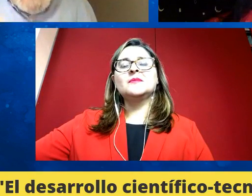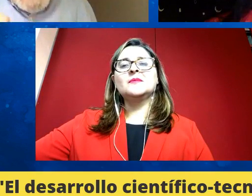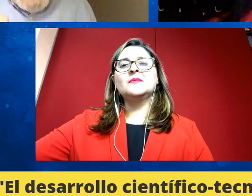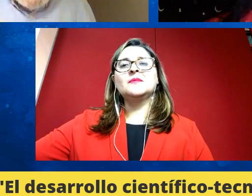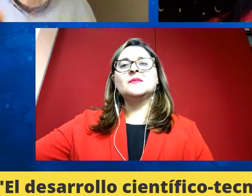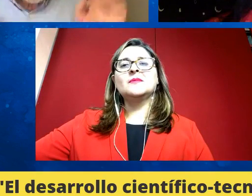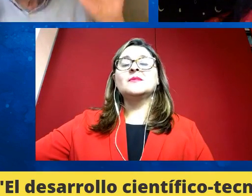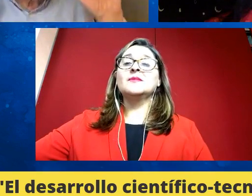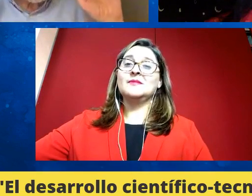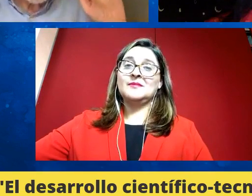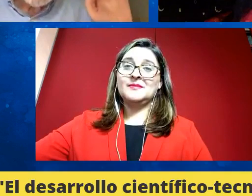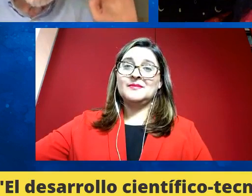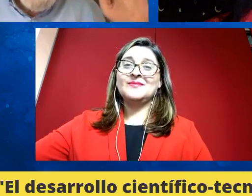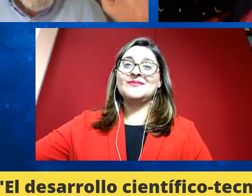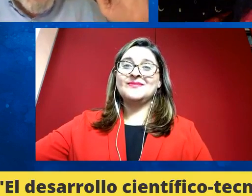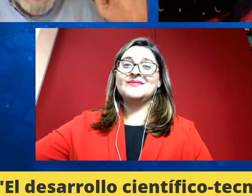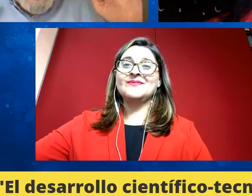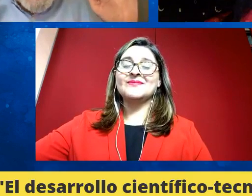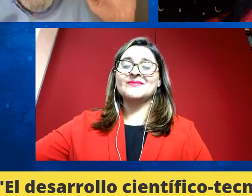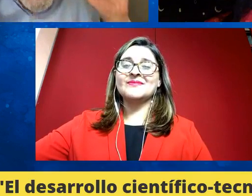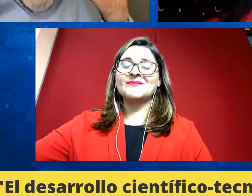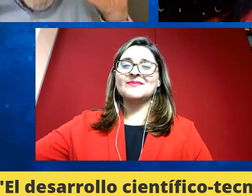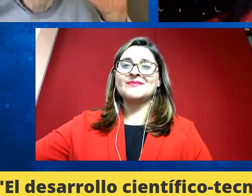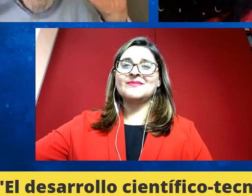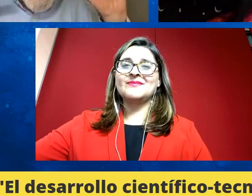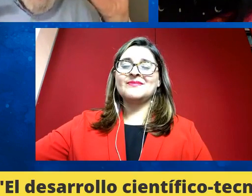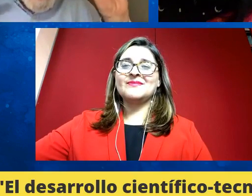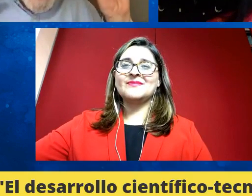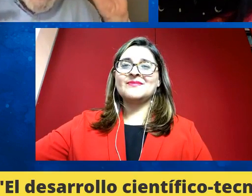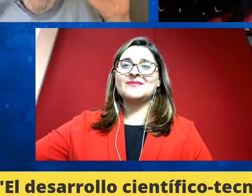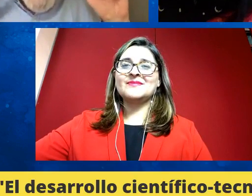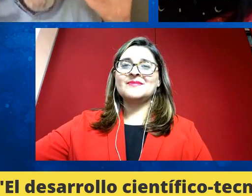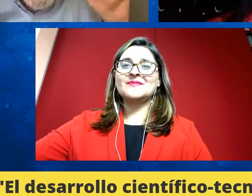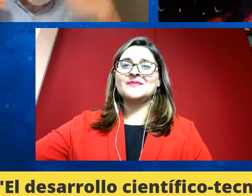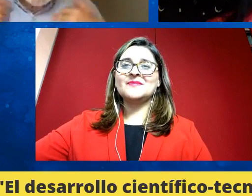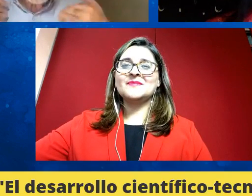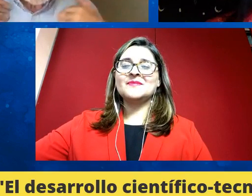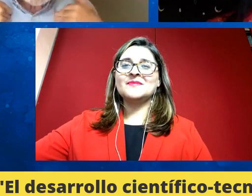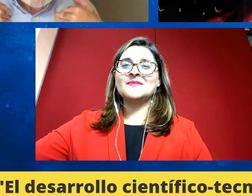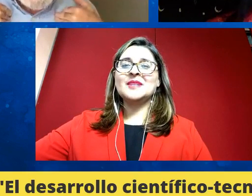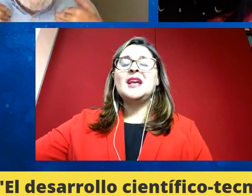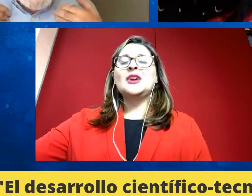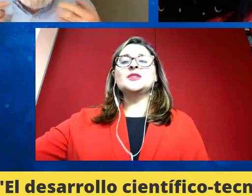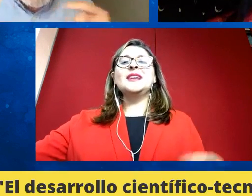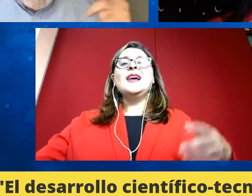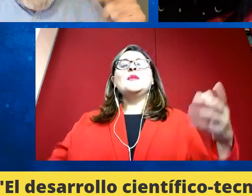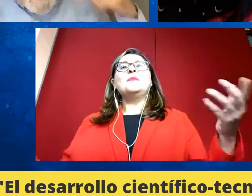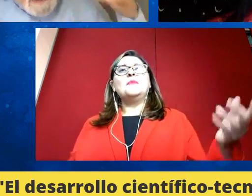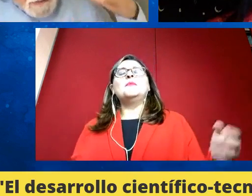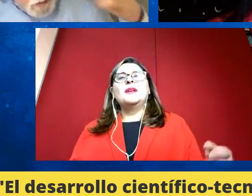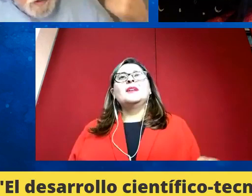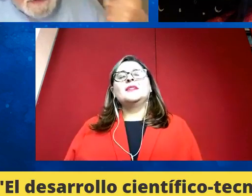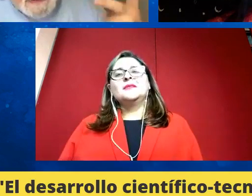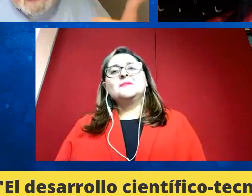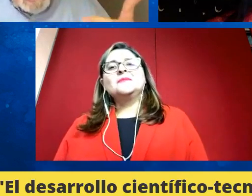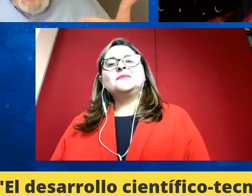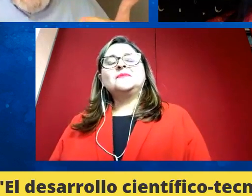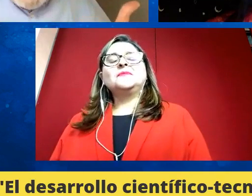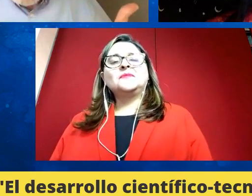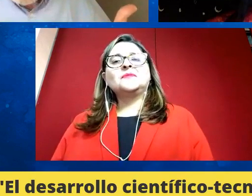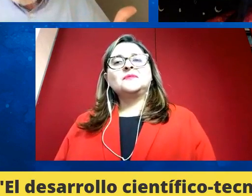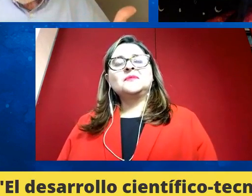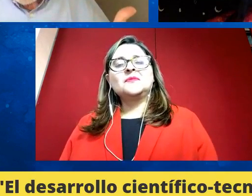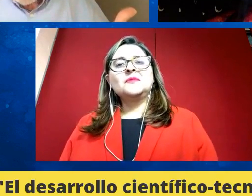a ayudar están en los extremos de tus brazos. Uh-huh. Estas son las dos manos que más me van a ayudar a mí. Y pues entonces, a la medida que uno tiene